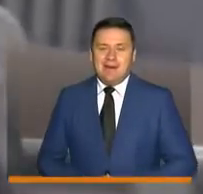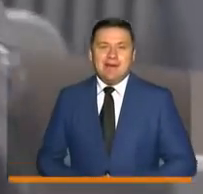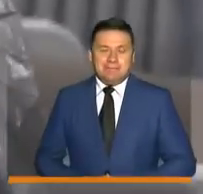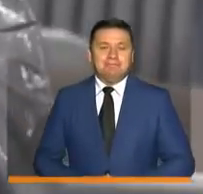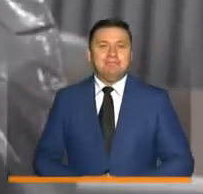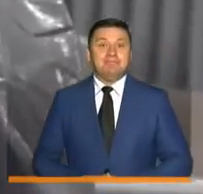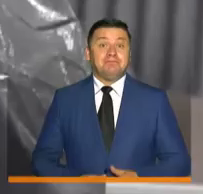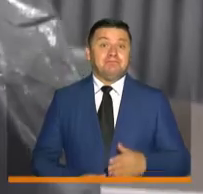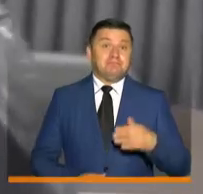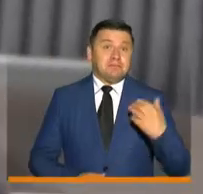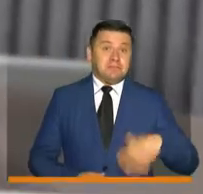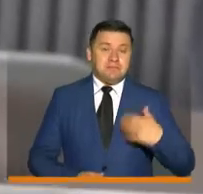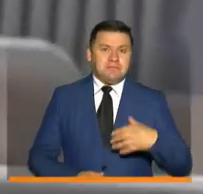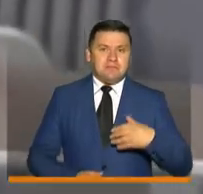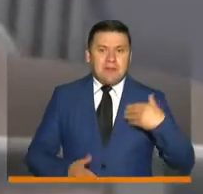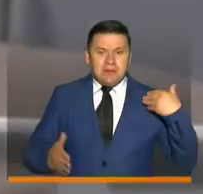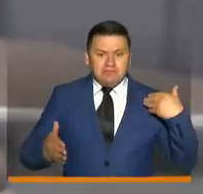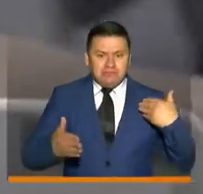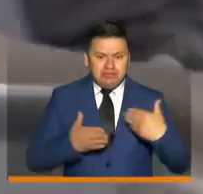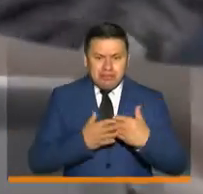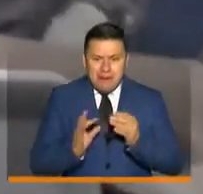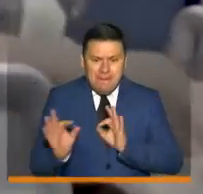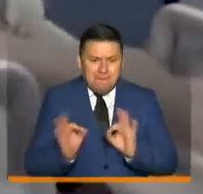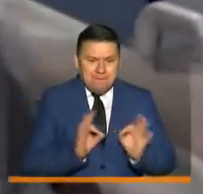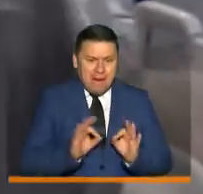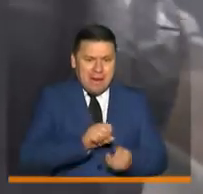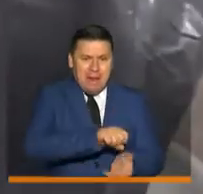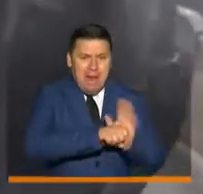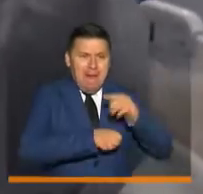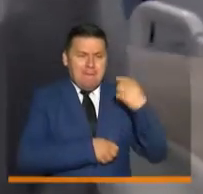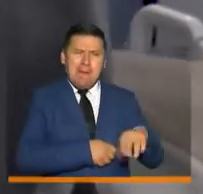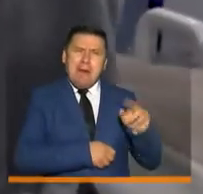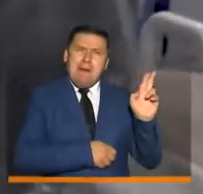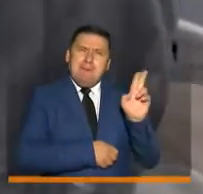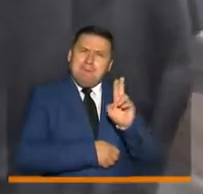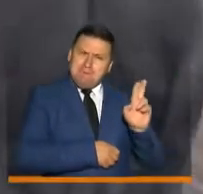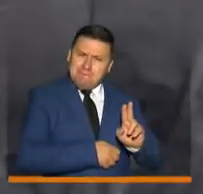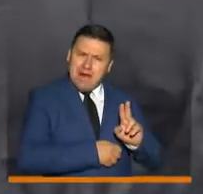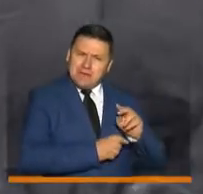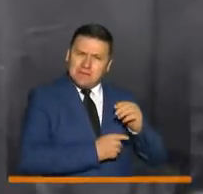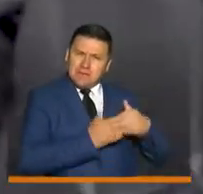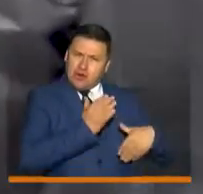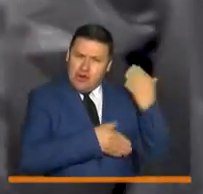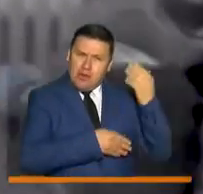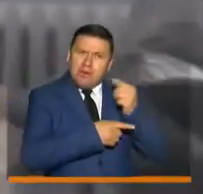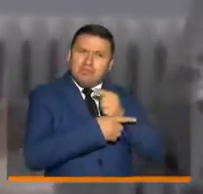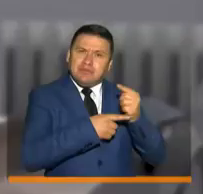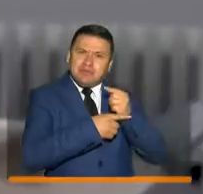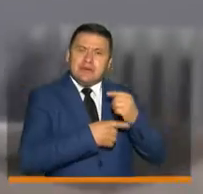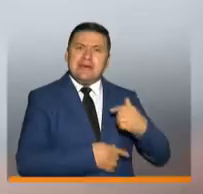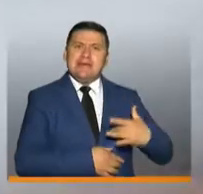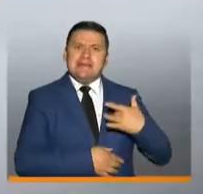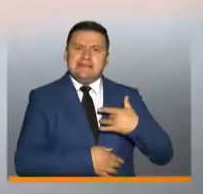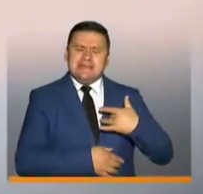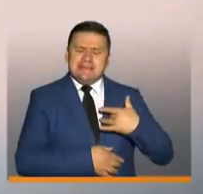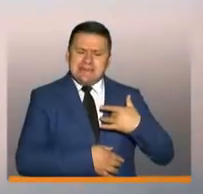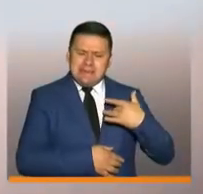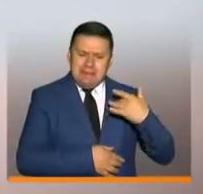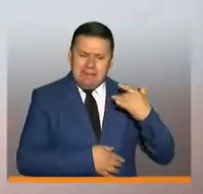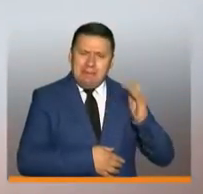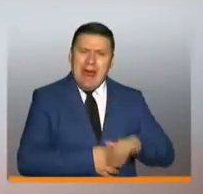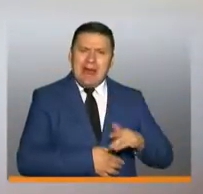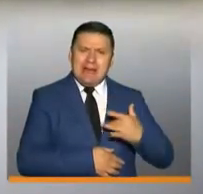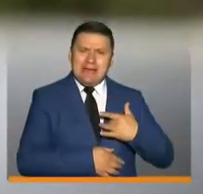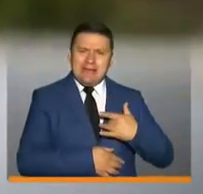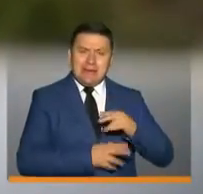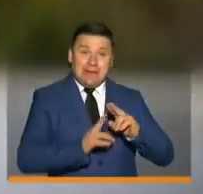Y cuando estábamos en plena fase de preparación de la pandemia, en marzo, comenzando marzo, comencé a sentirme mal justo durante